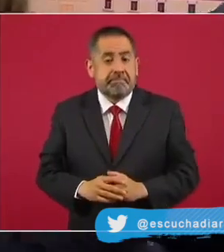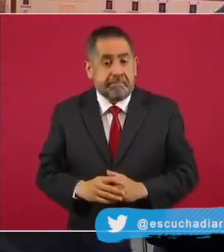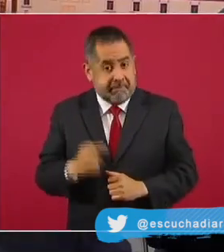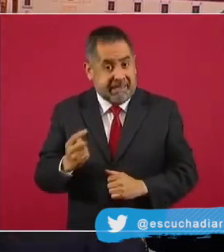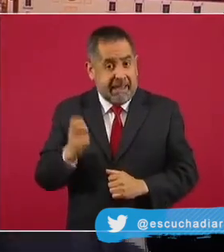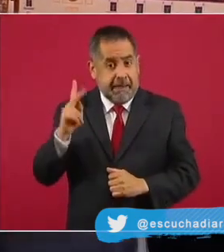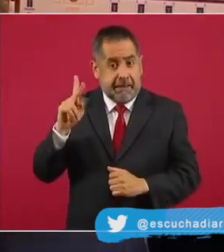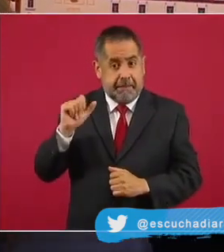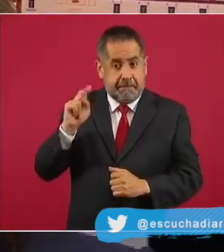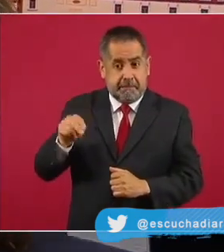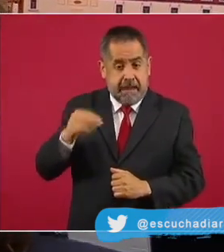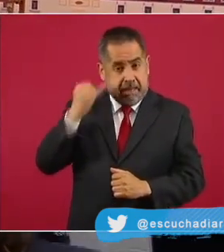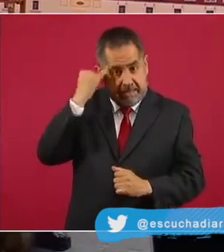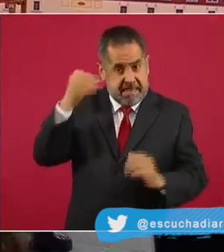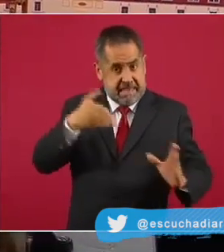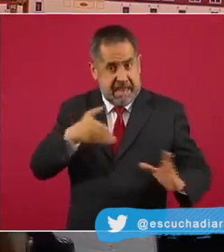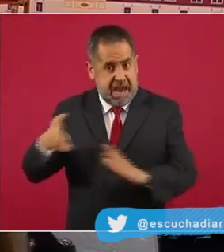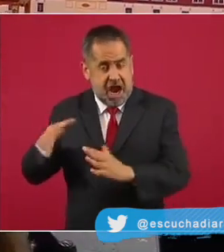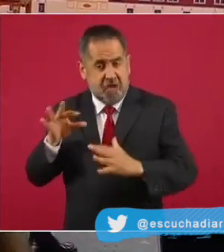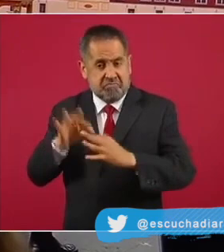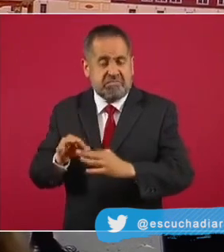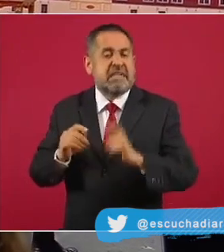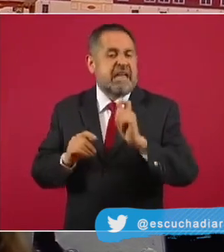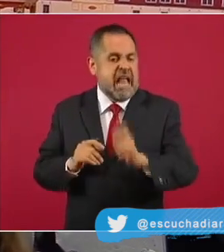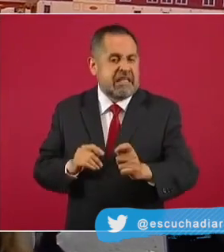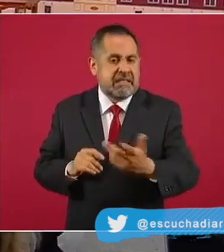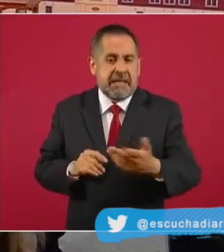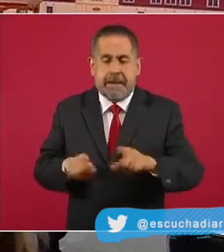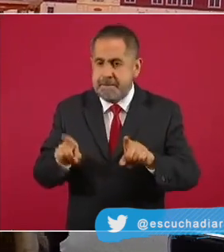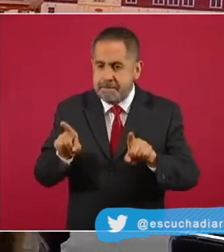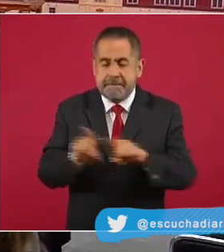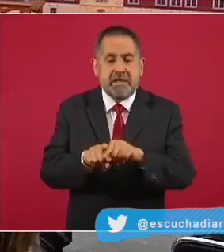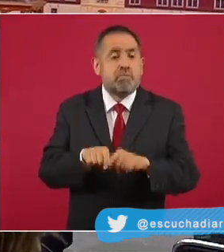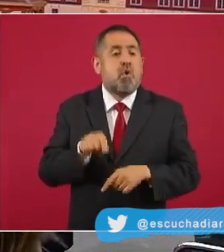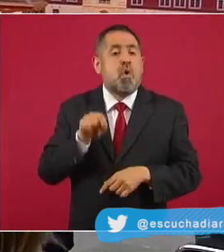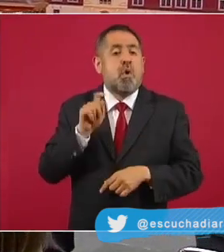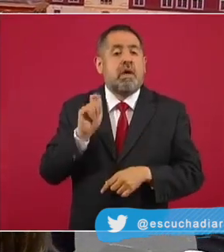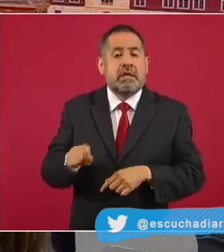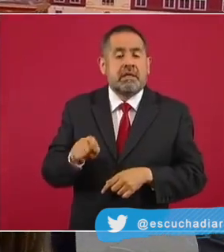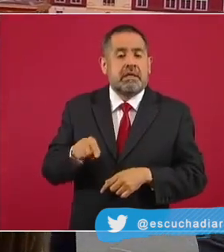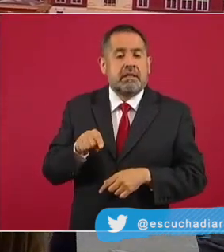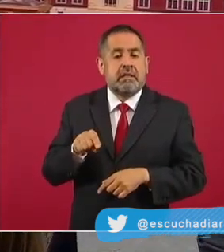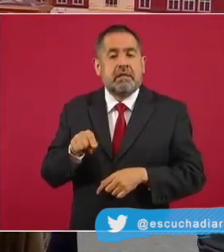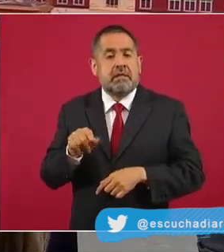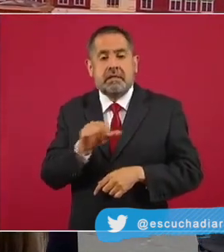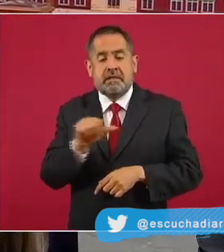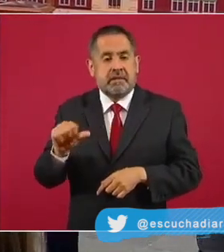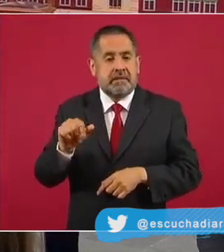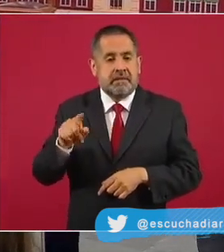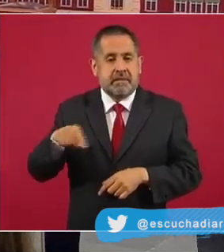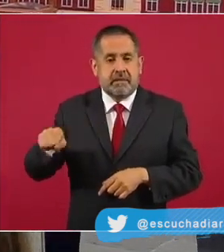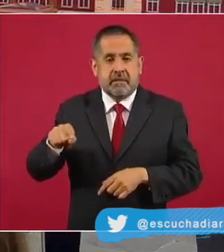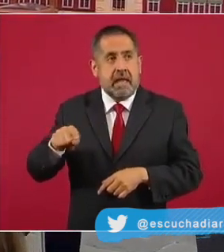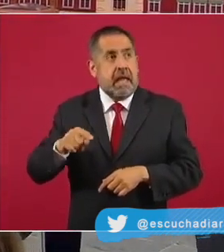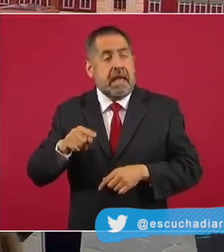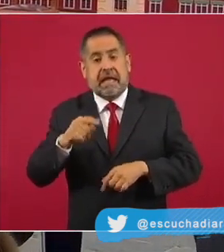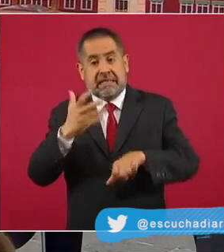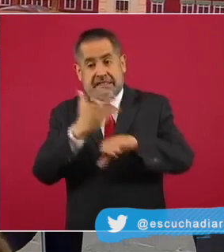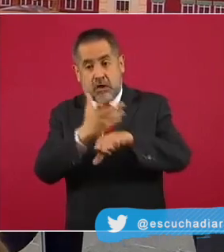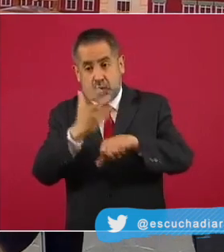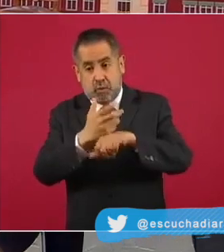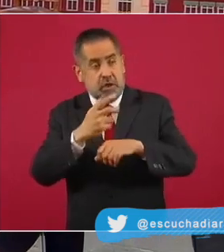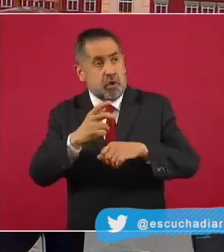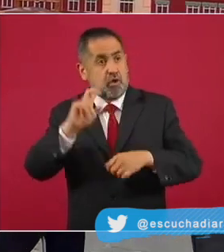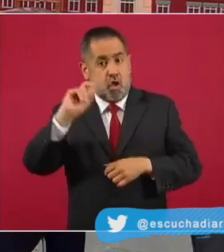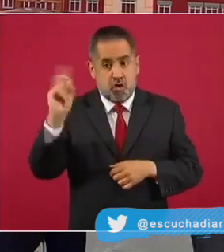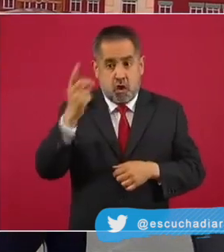estrategia coincidió con el aumento del 10% de las remesas